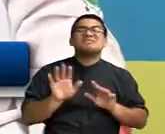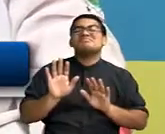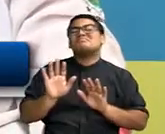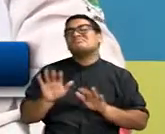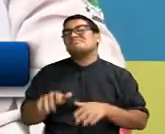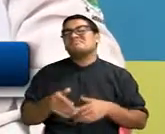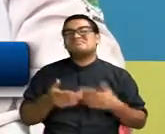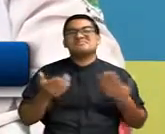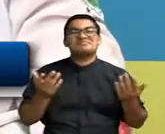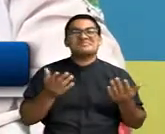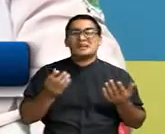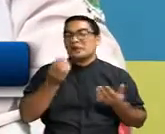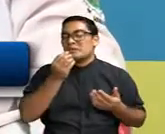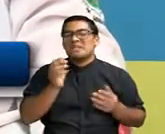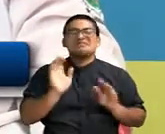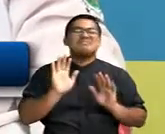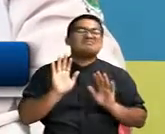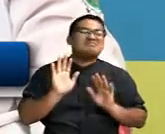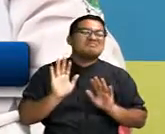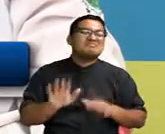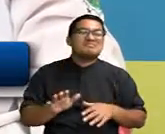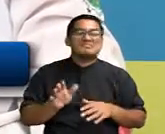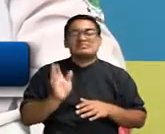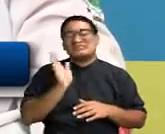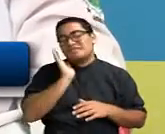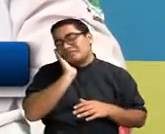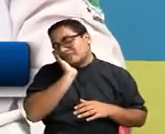Disminución o aumento del apetito, problemas para dormir.